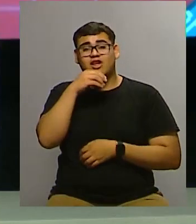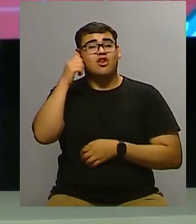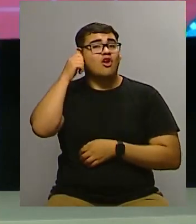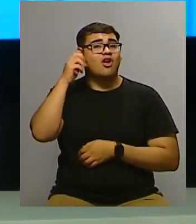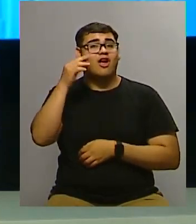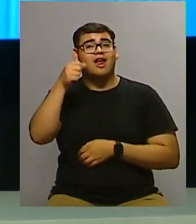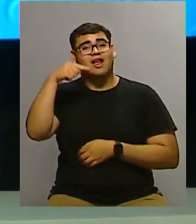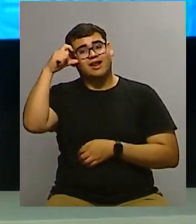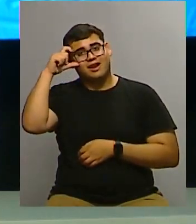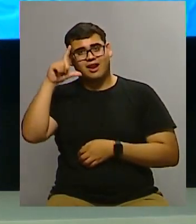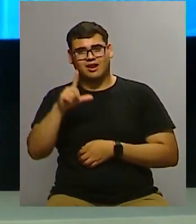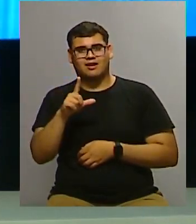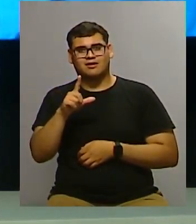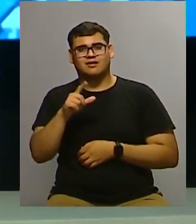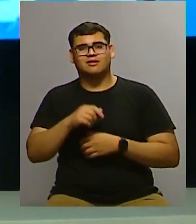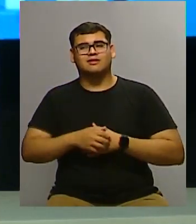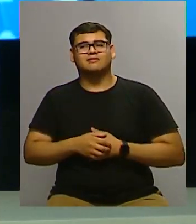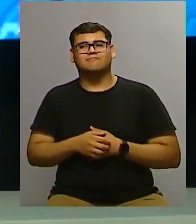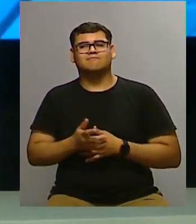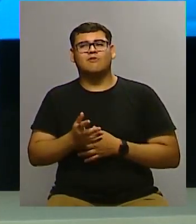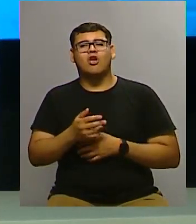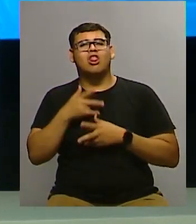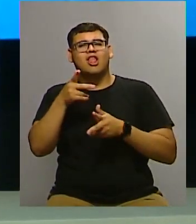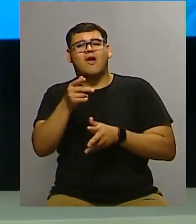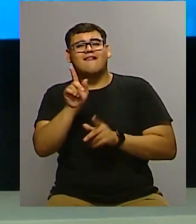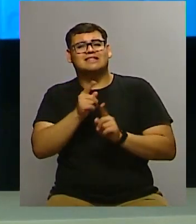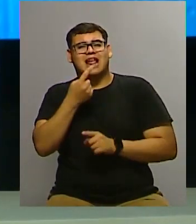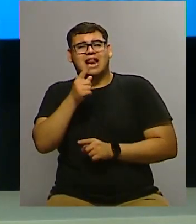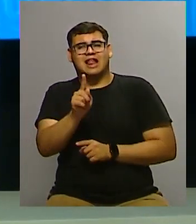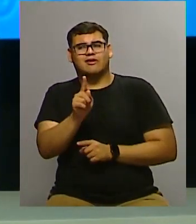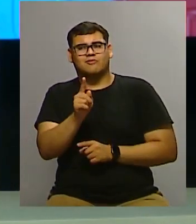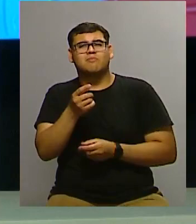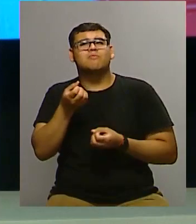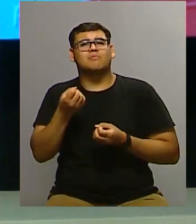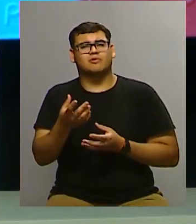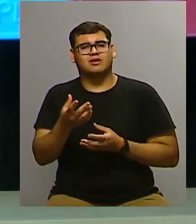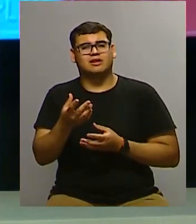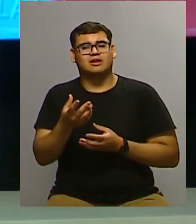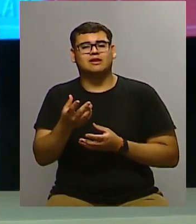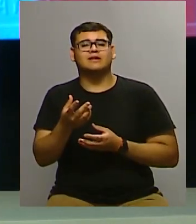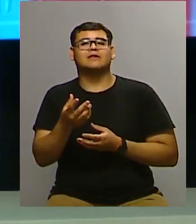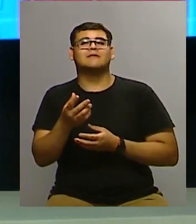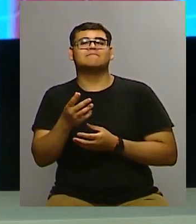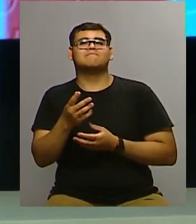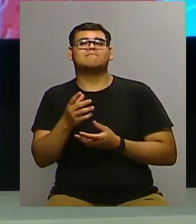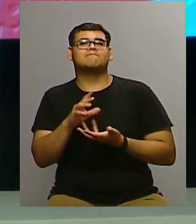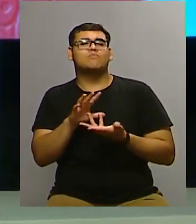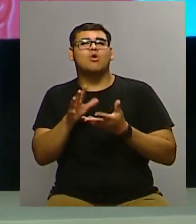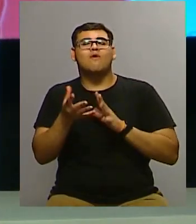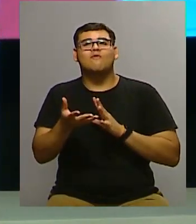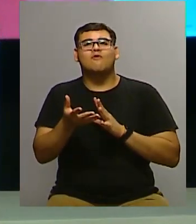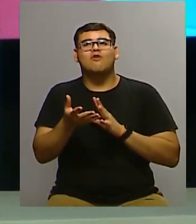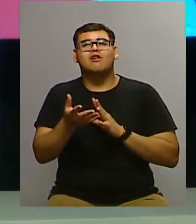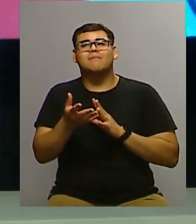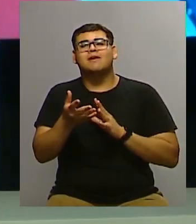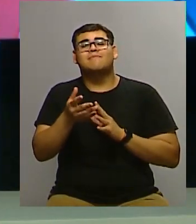Yo siempre digo, va a sonar un poco raro, pero se entiende que es un mercado infiel. Digo que el mercado de vinos a granel es un